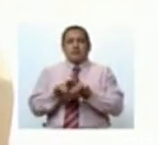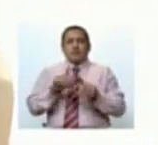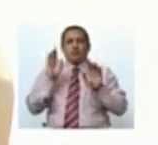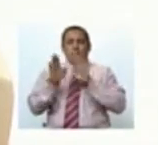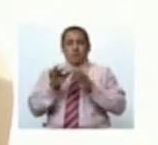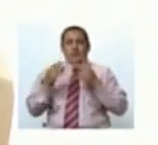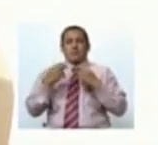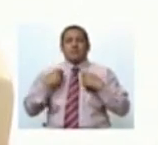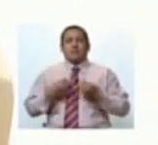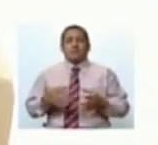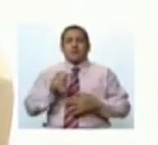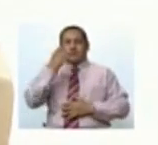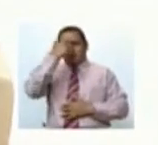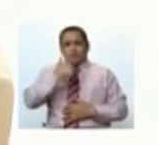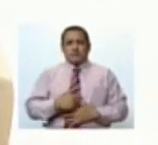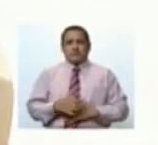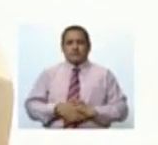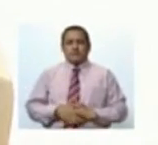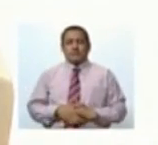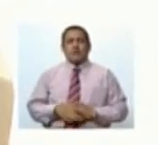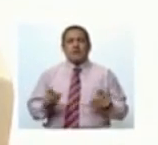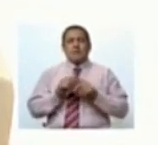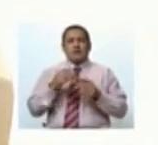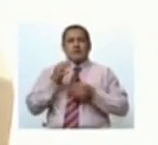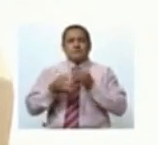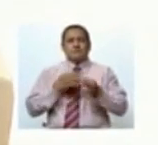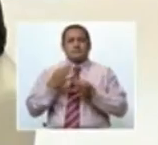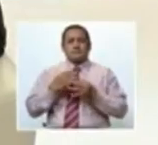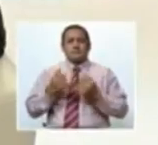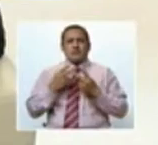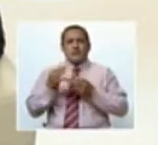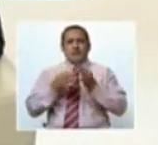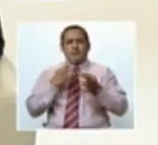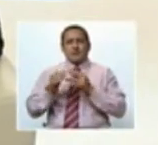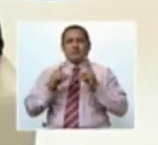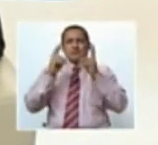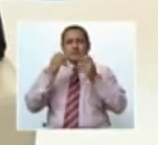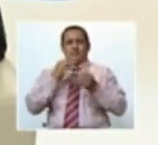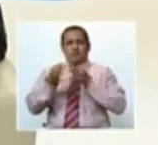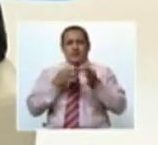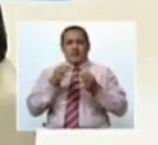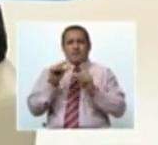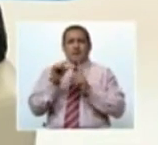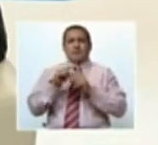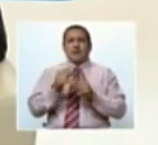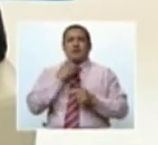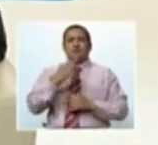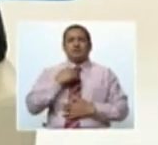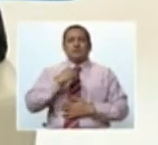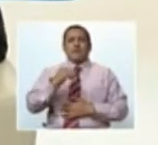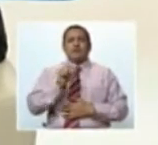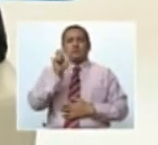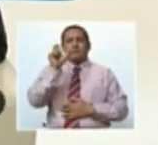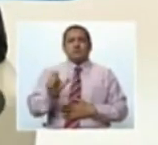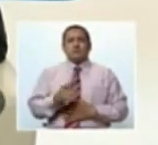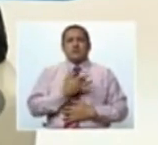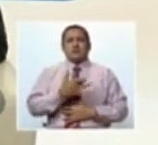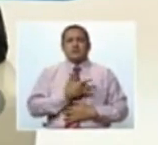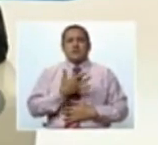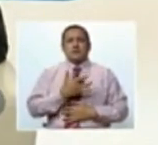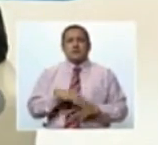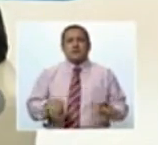había causado en efecto un daño. Claro, ¿no? Y aquí incluso le ponen adjetivo al sustantivo, ¿no? Dicen es un daño emocional. Es un